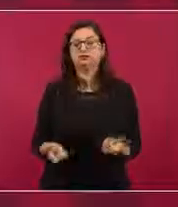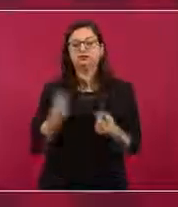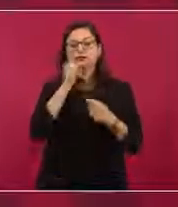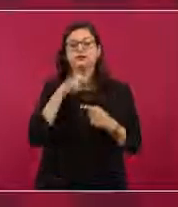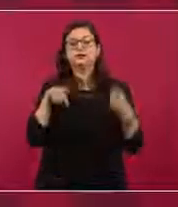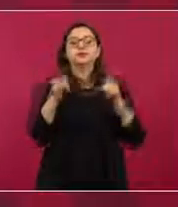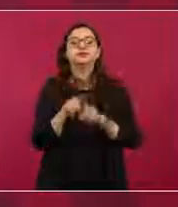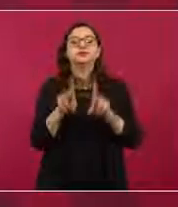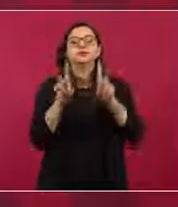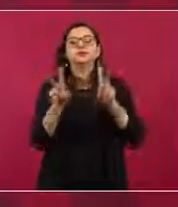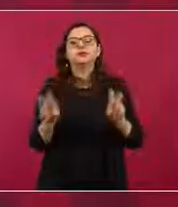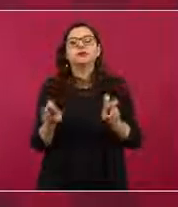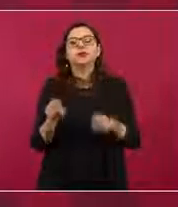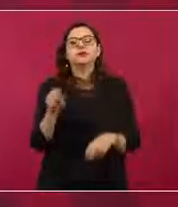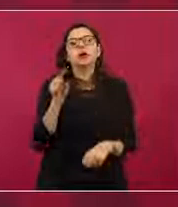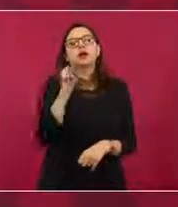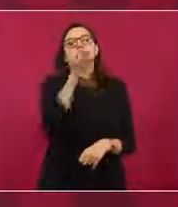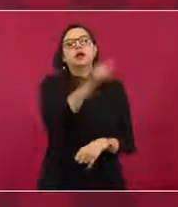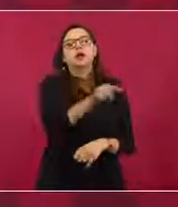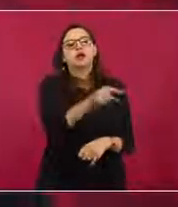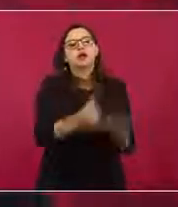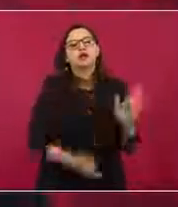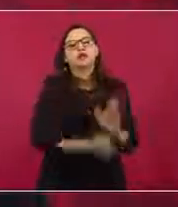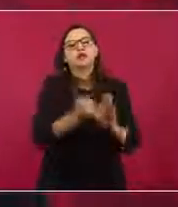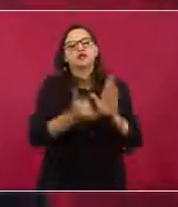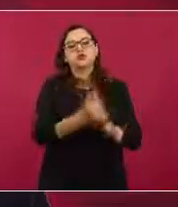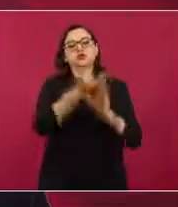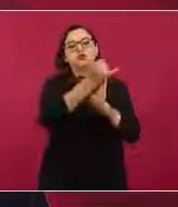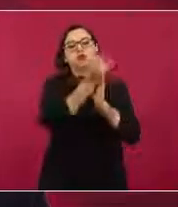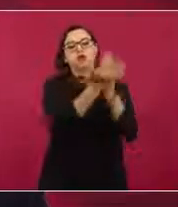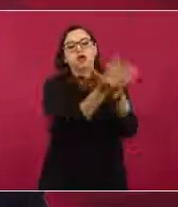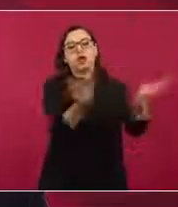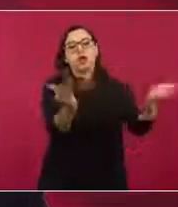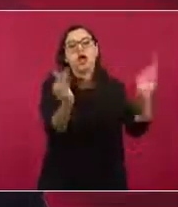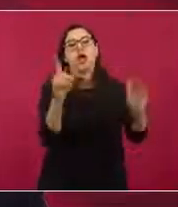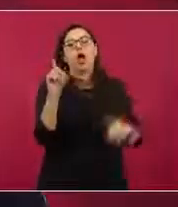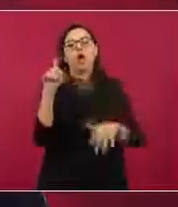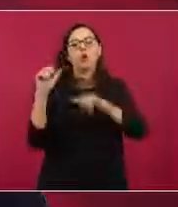Zapotillo, que la inician, ¿no?